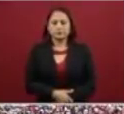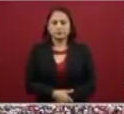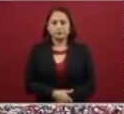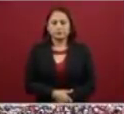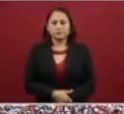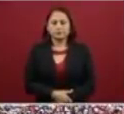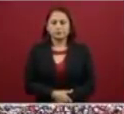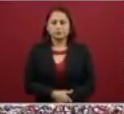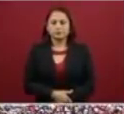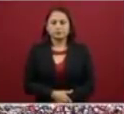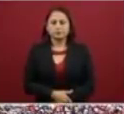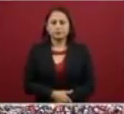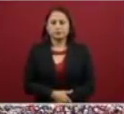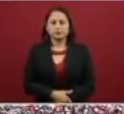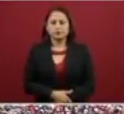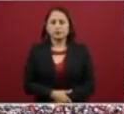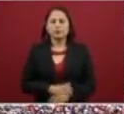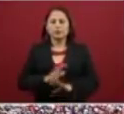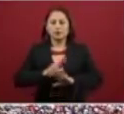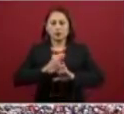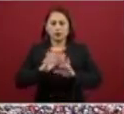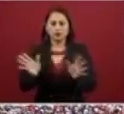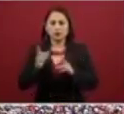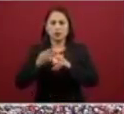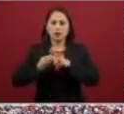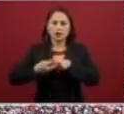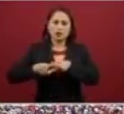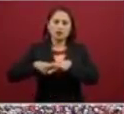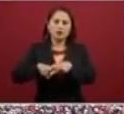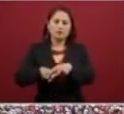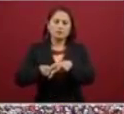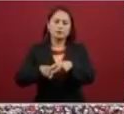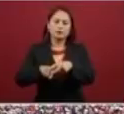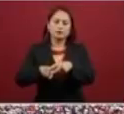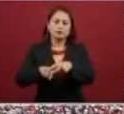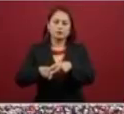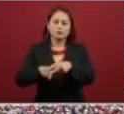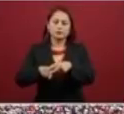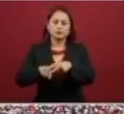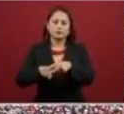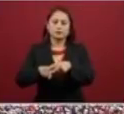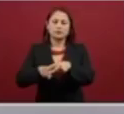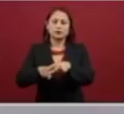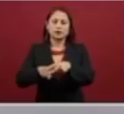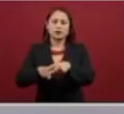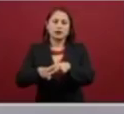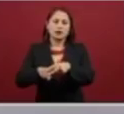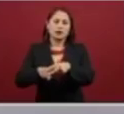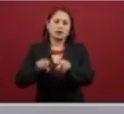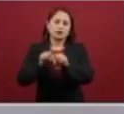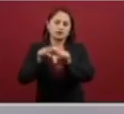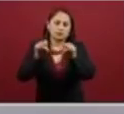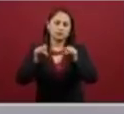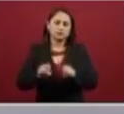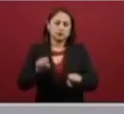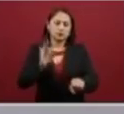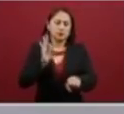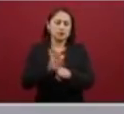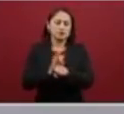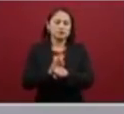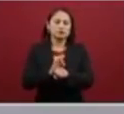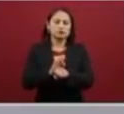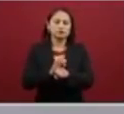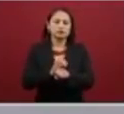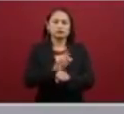Ya está funcionando el sistema de protección civil. La